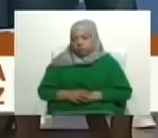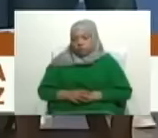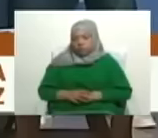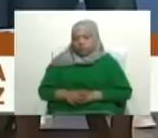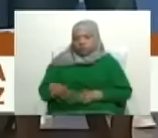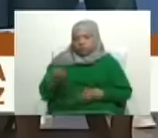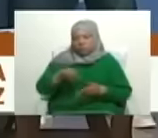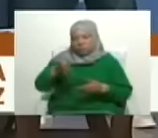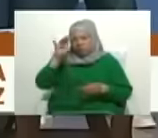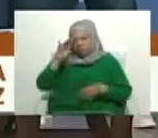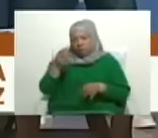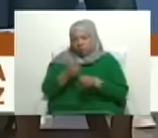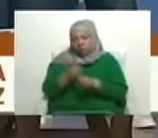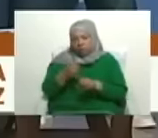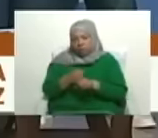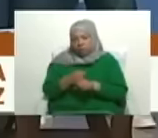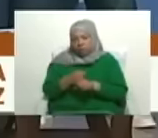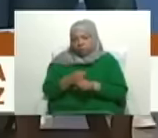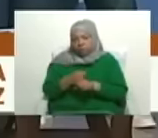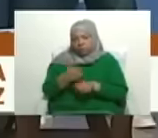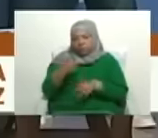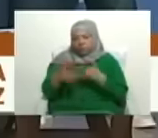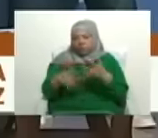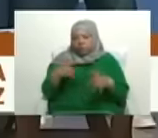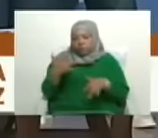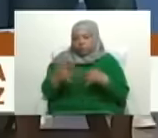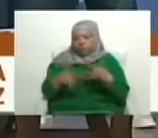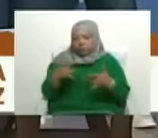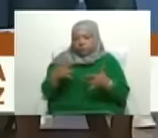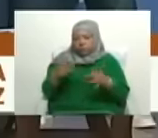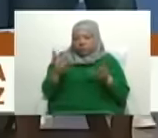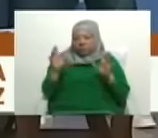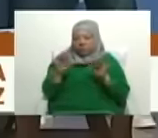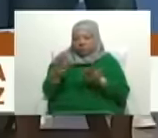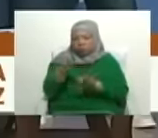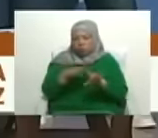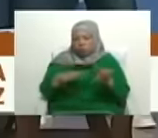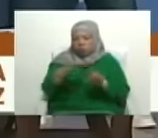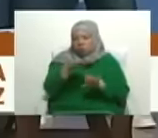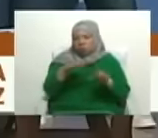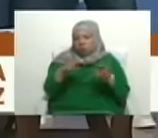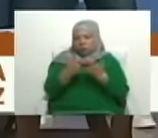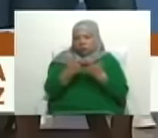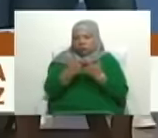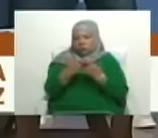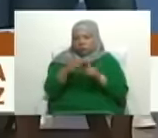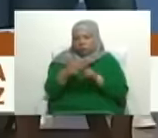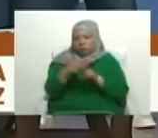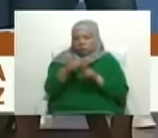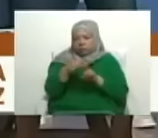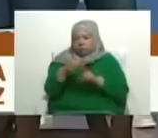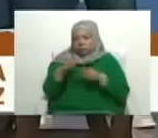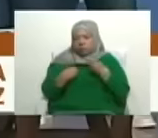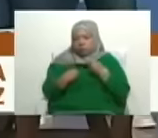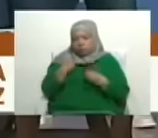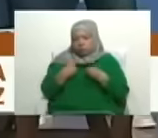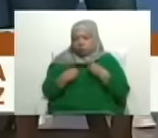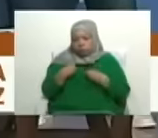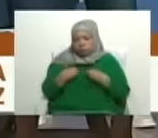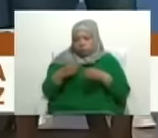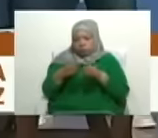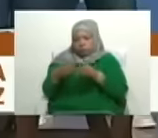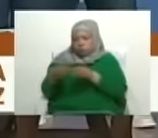reclutamiento de oficiales para generar situaciones de zozobra y de angustia en